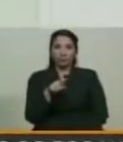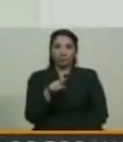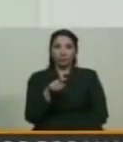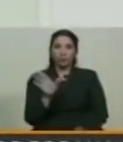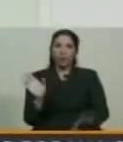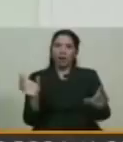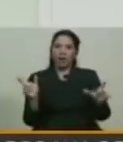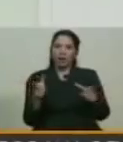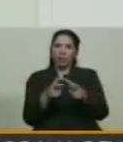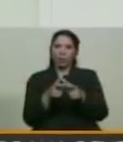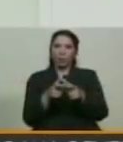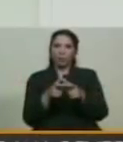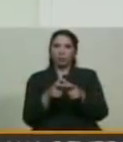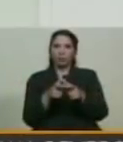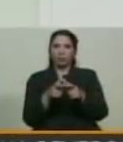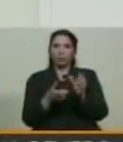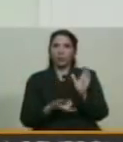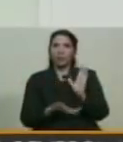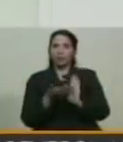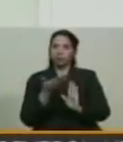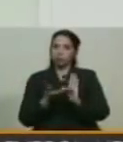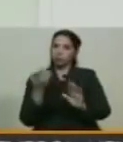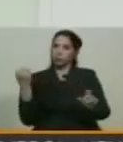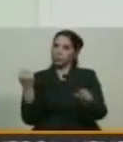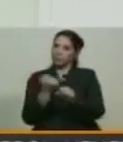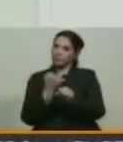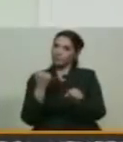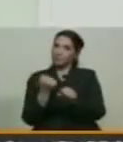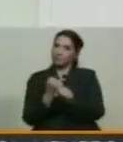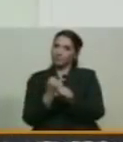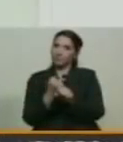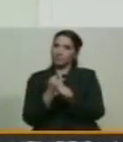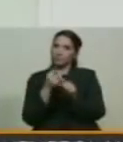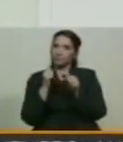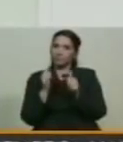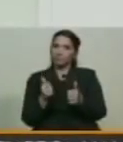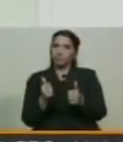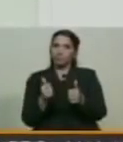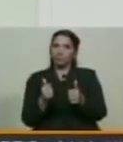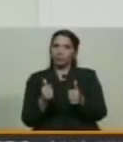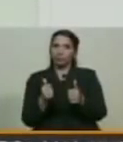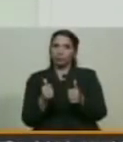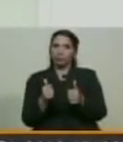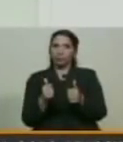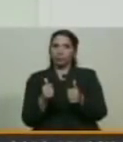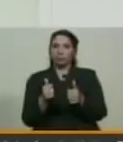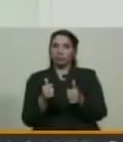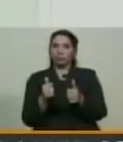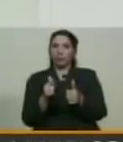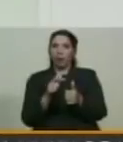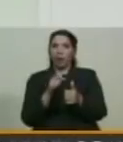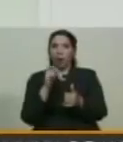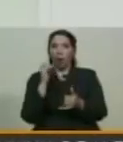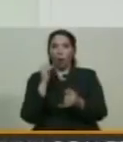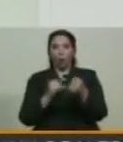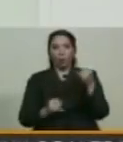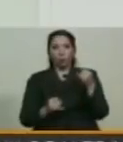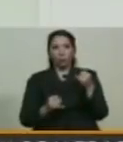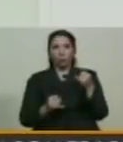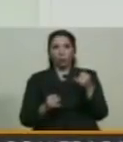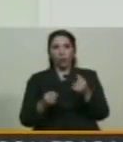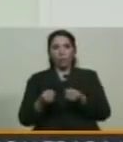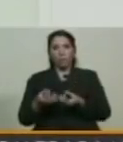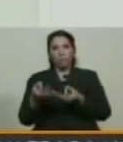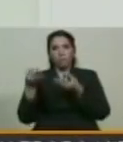reunión muy intensa, siempre sacando conclusiones para llevarle al señor presidente